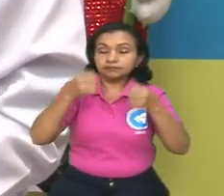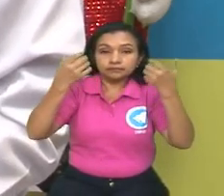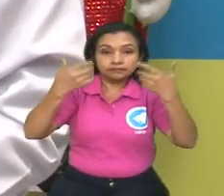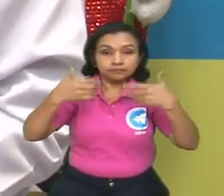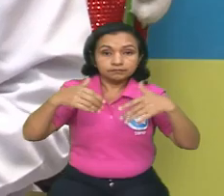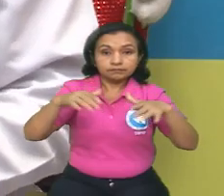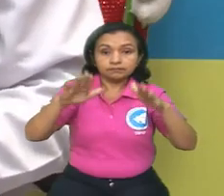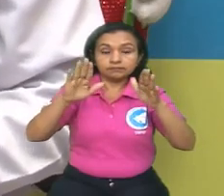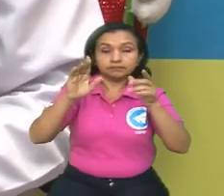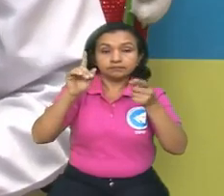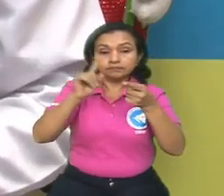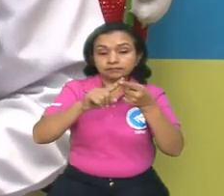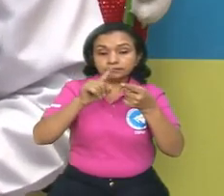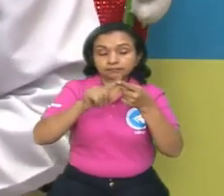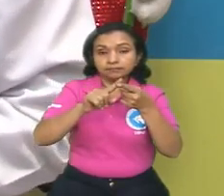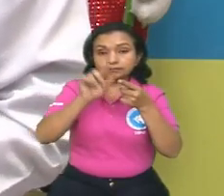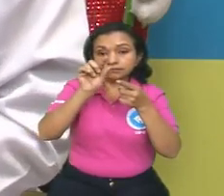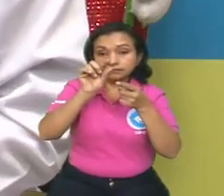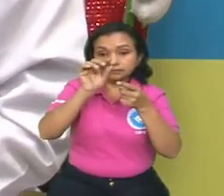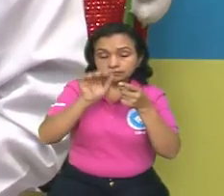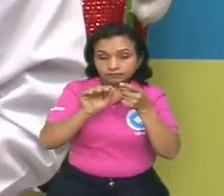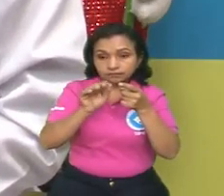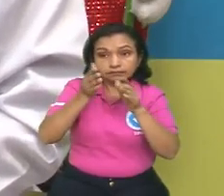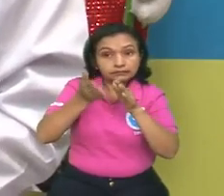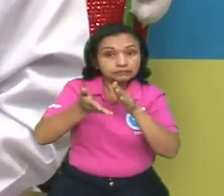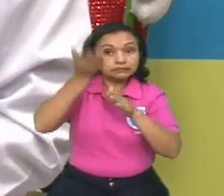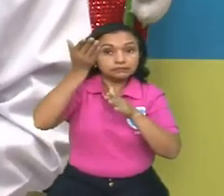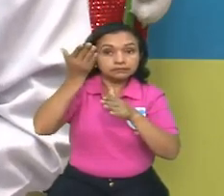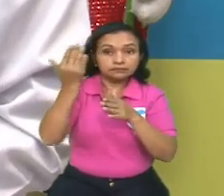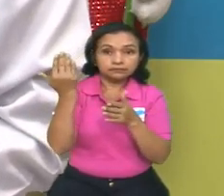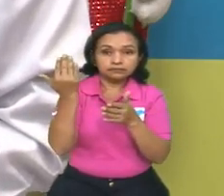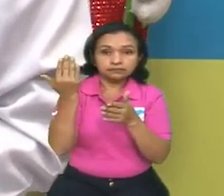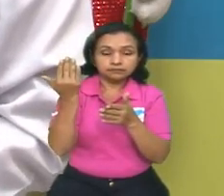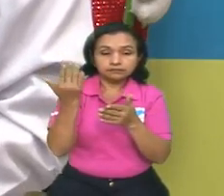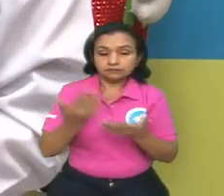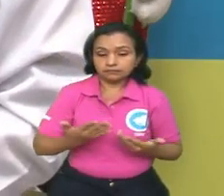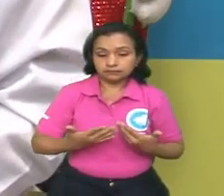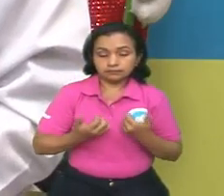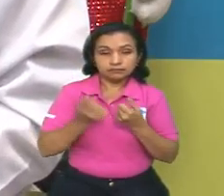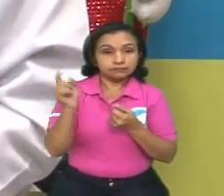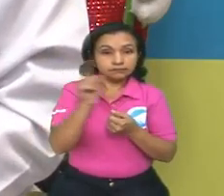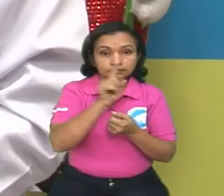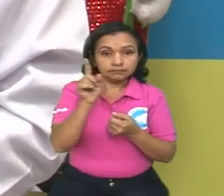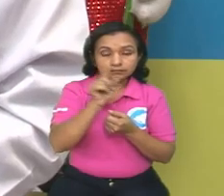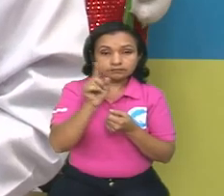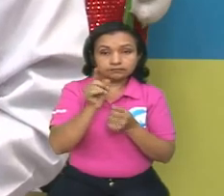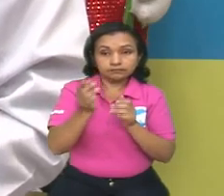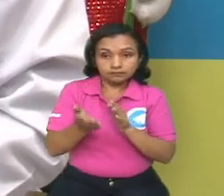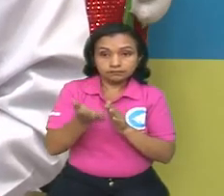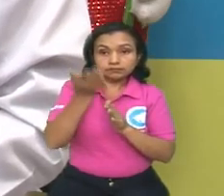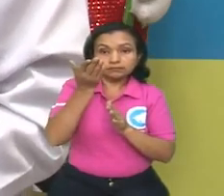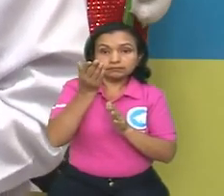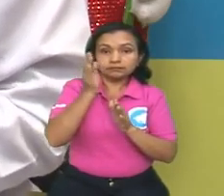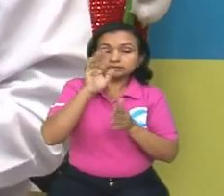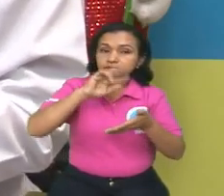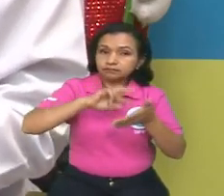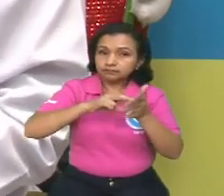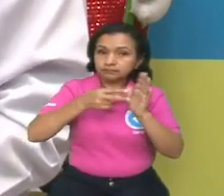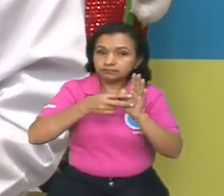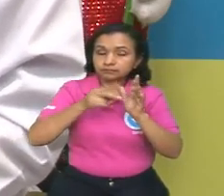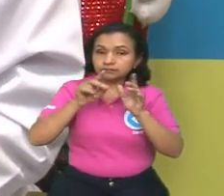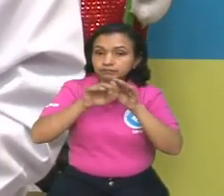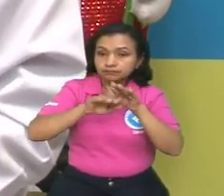anormalidades que existan lesiones de bajo grado y lesiones de alto grado. Estas no son cáncer. Las lesiones de alto grado sí tenemos